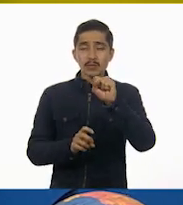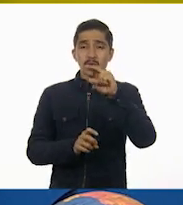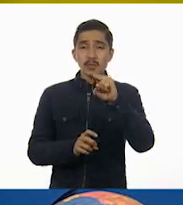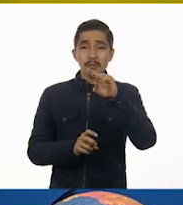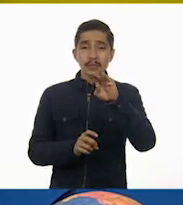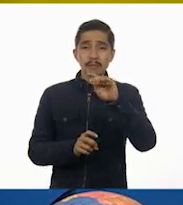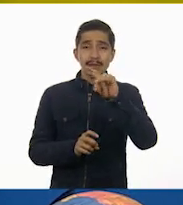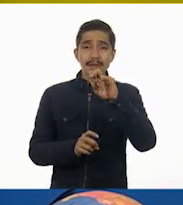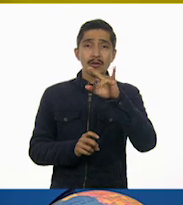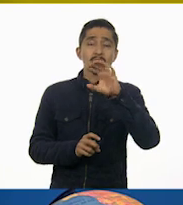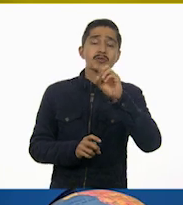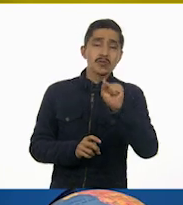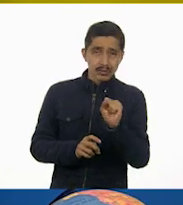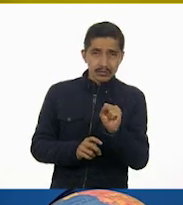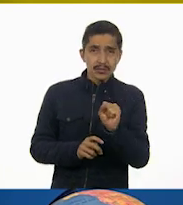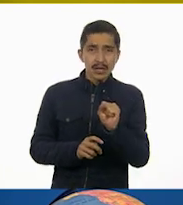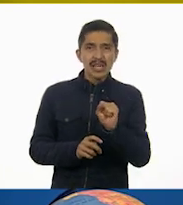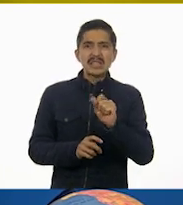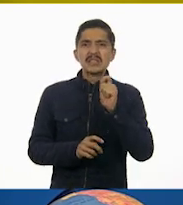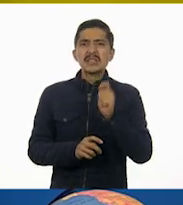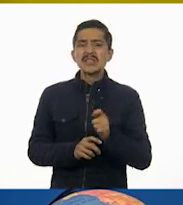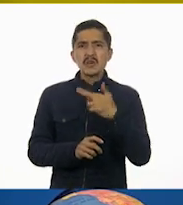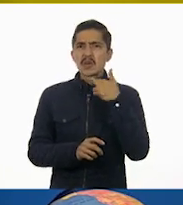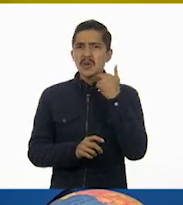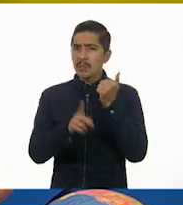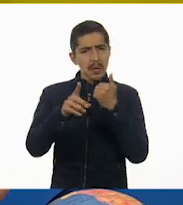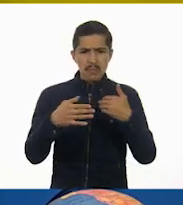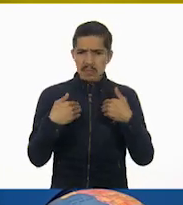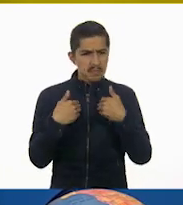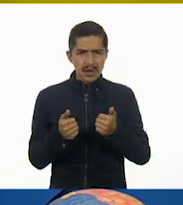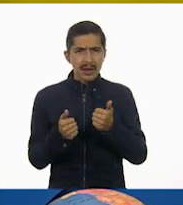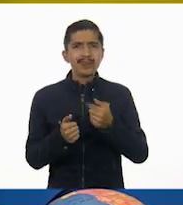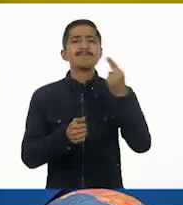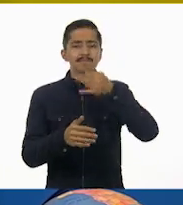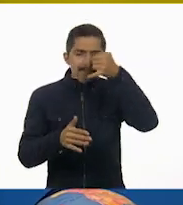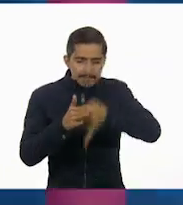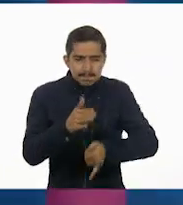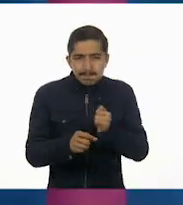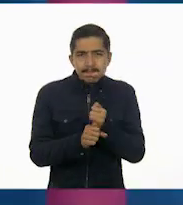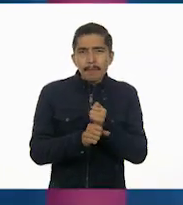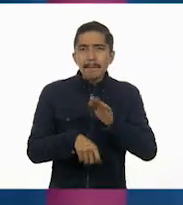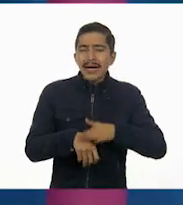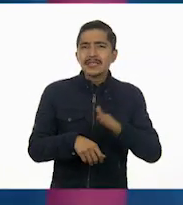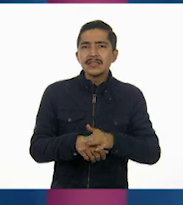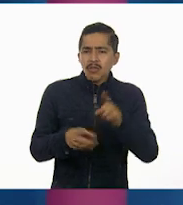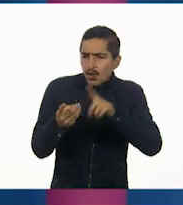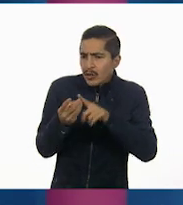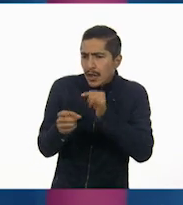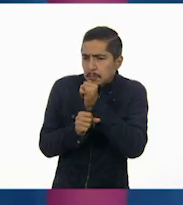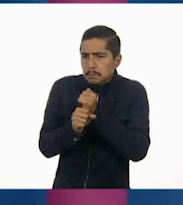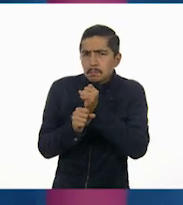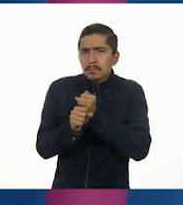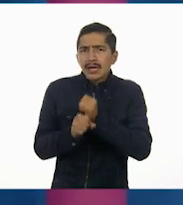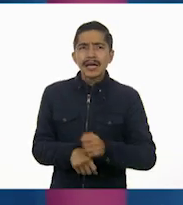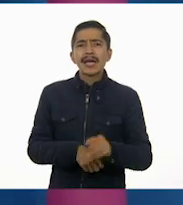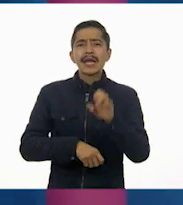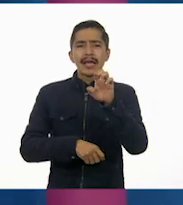civilización itálica. No podemos entender Roma si no lo investigamos. ¿Y dónde investigaremos sobre los